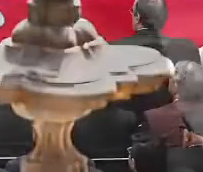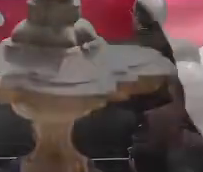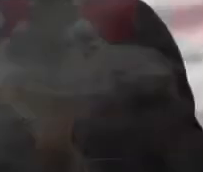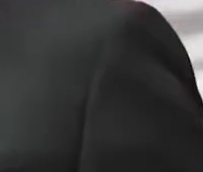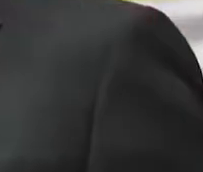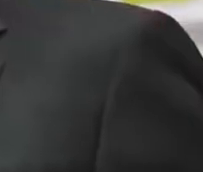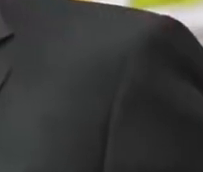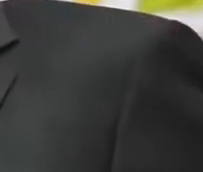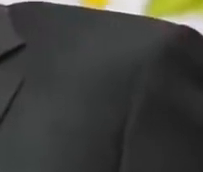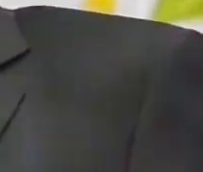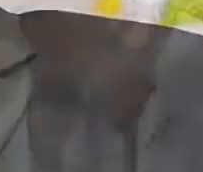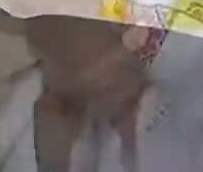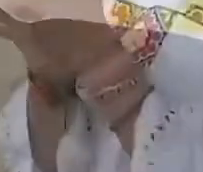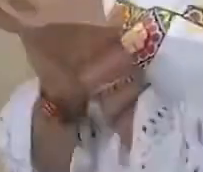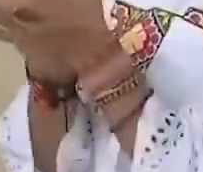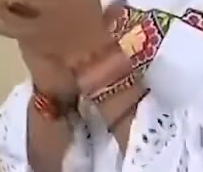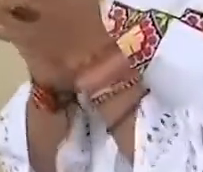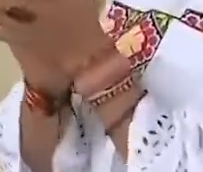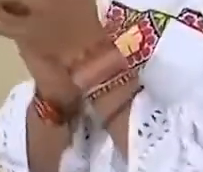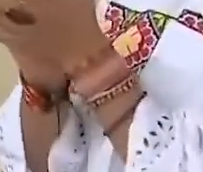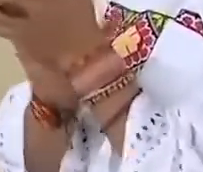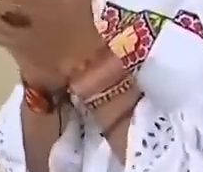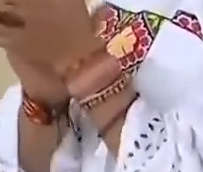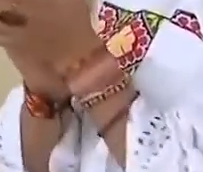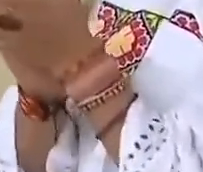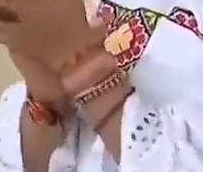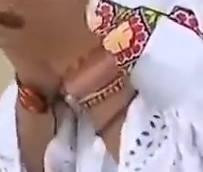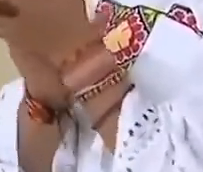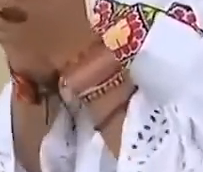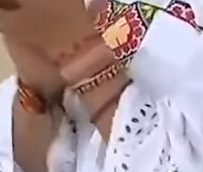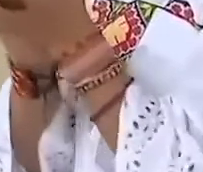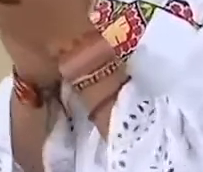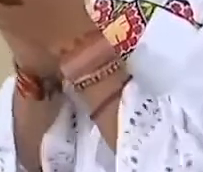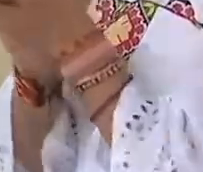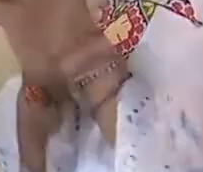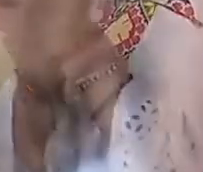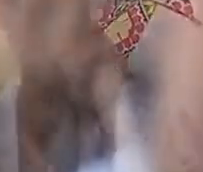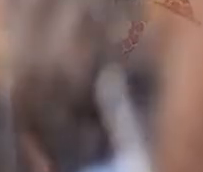refrendo el compromiso de no fallar.